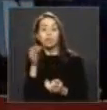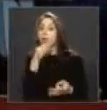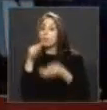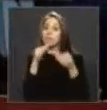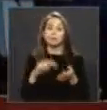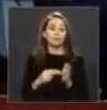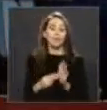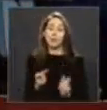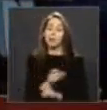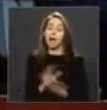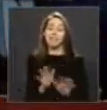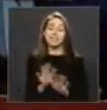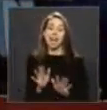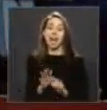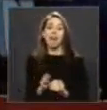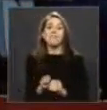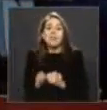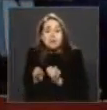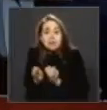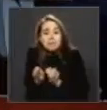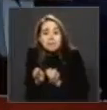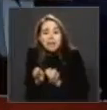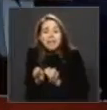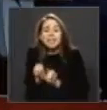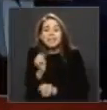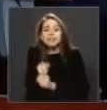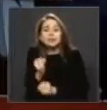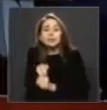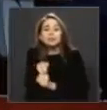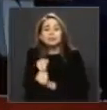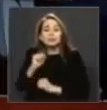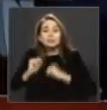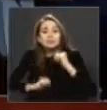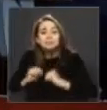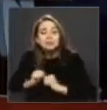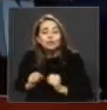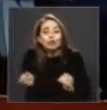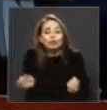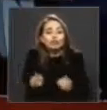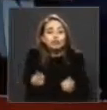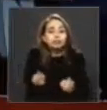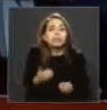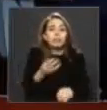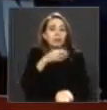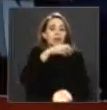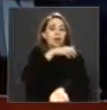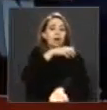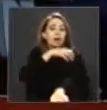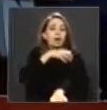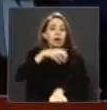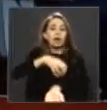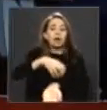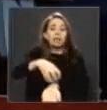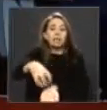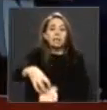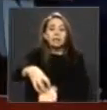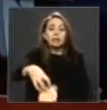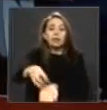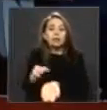viviendo las pequeñas actividades productivas en regiones particularmente y en